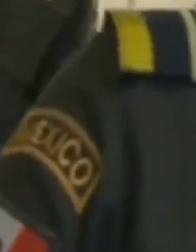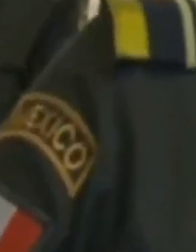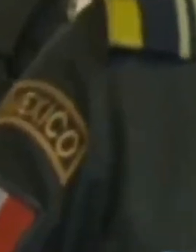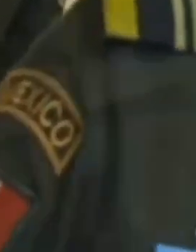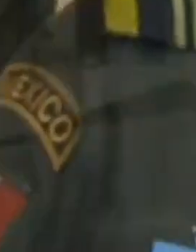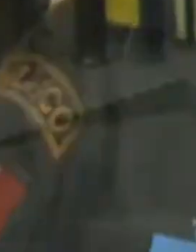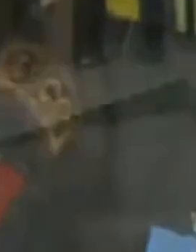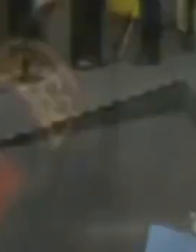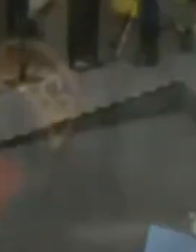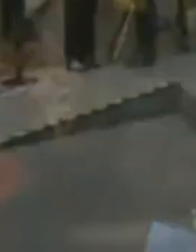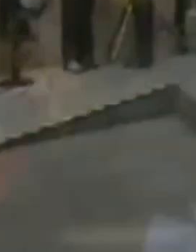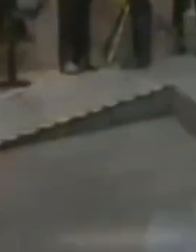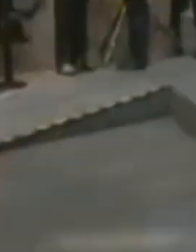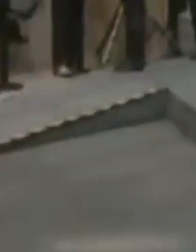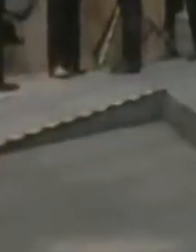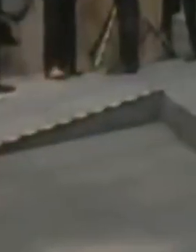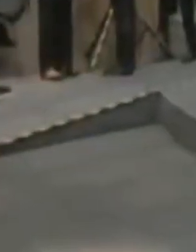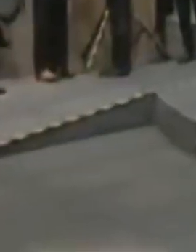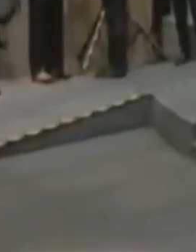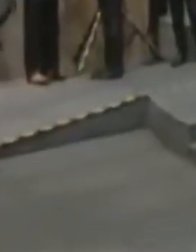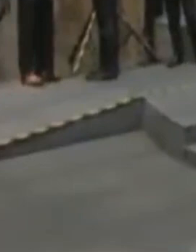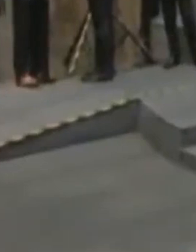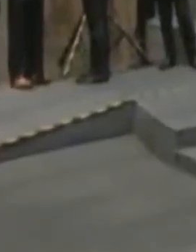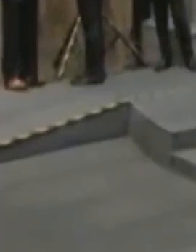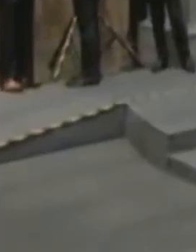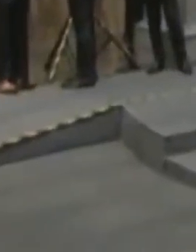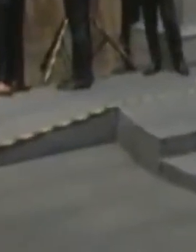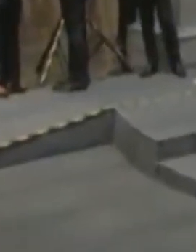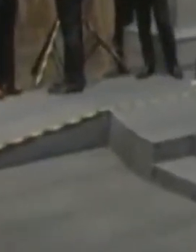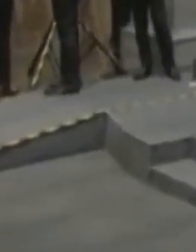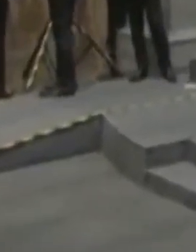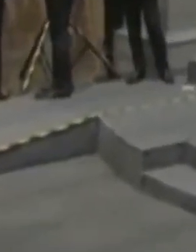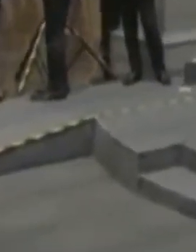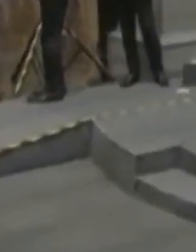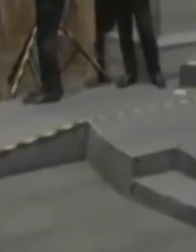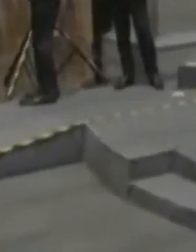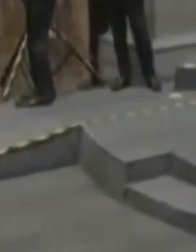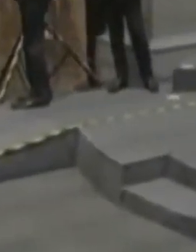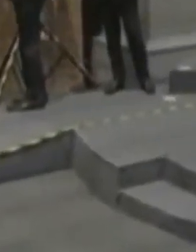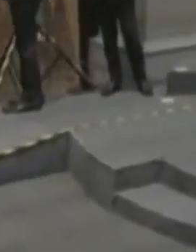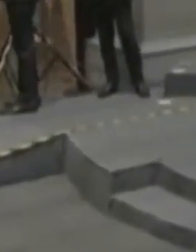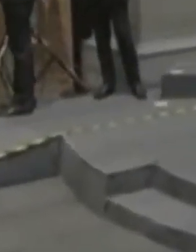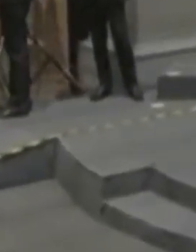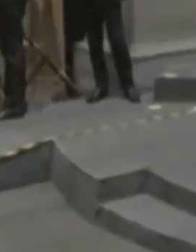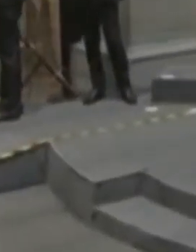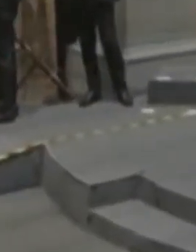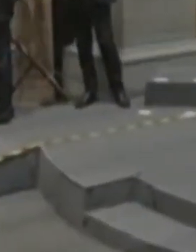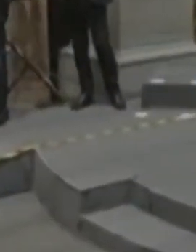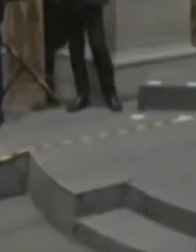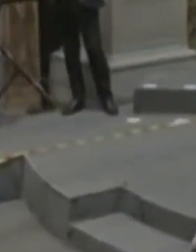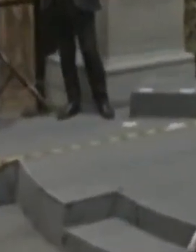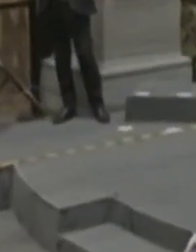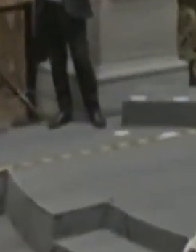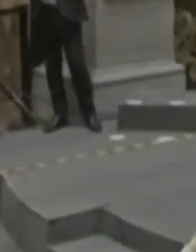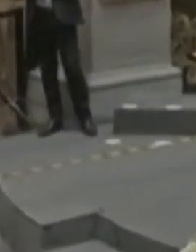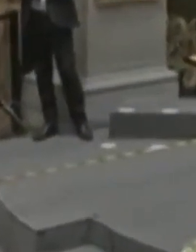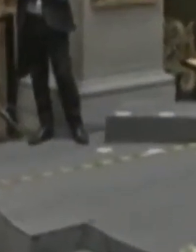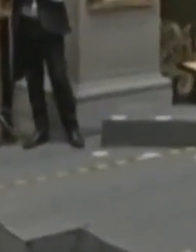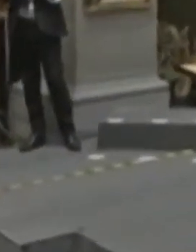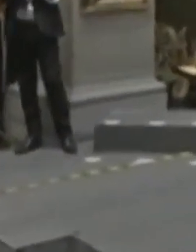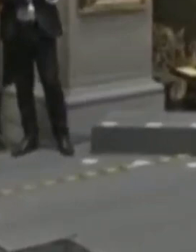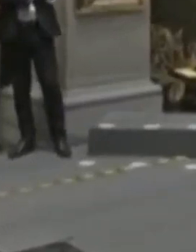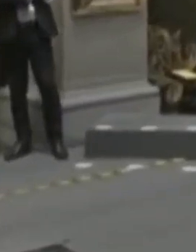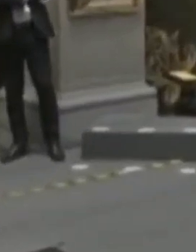el territorio nacional. Y después de tener una situación difícil en su entorno familiar, donde